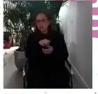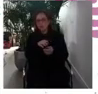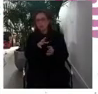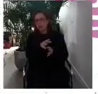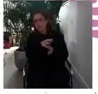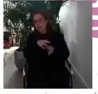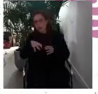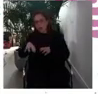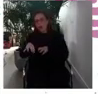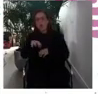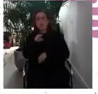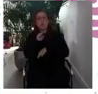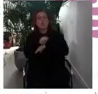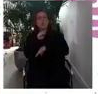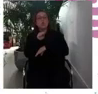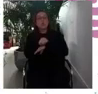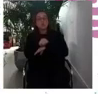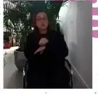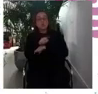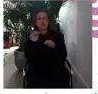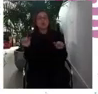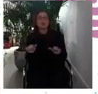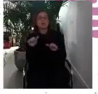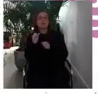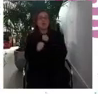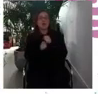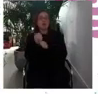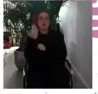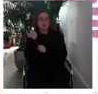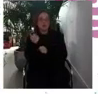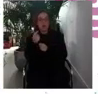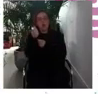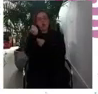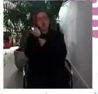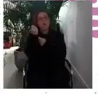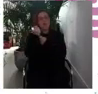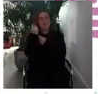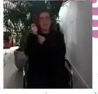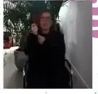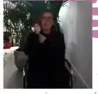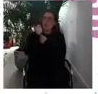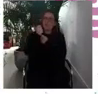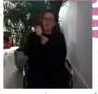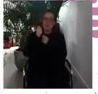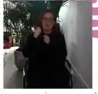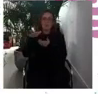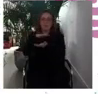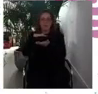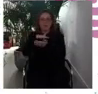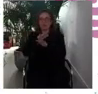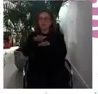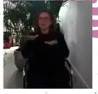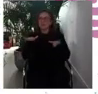Cultura, realizamos como todos los años la cometiada para los niños de nuestros barrios.